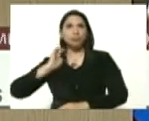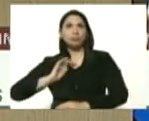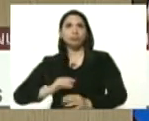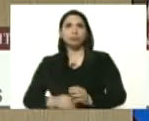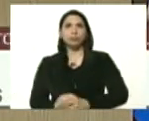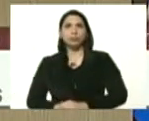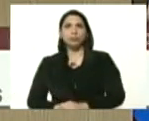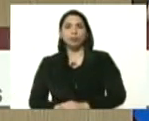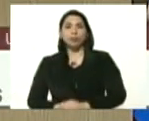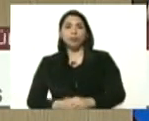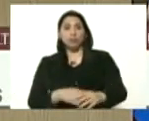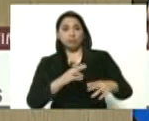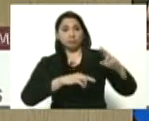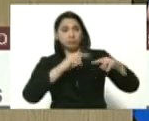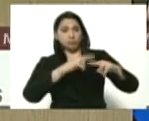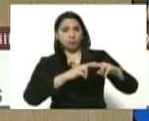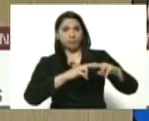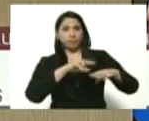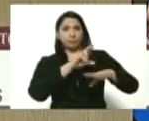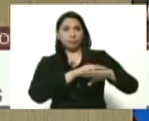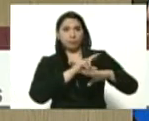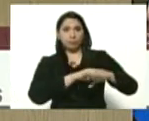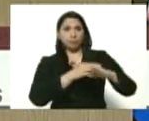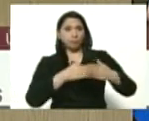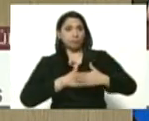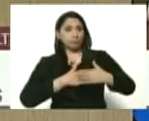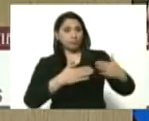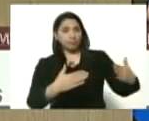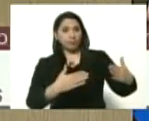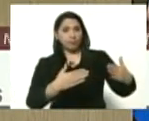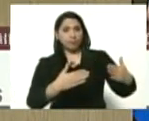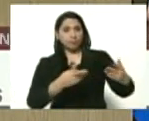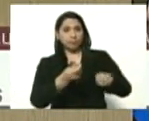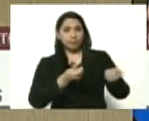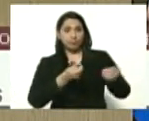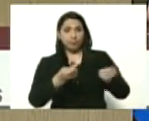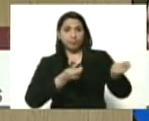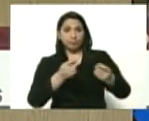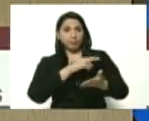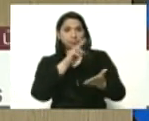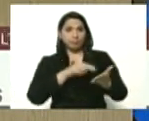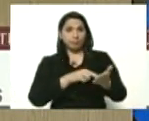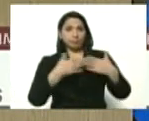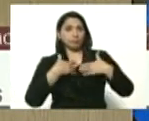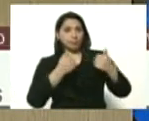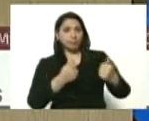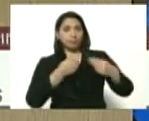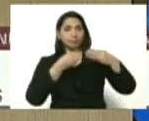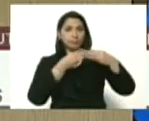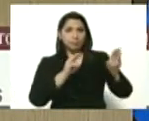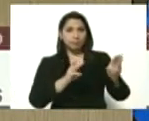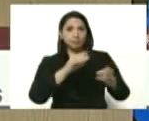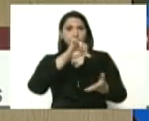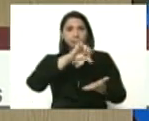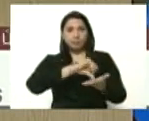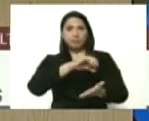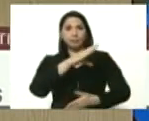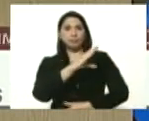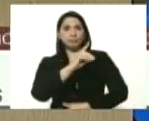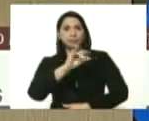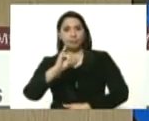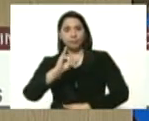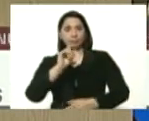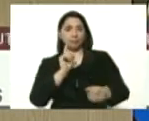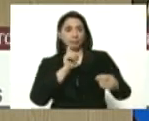que proporciona el Servicio Nacional de Salud Público y de Calidad, que incluye los centros diagnósticos integrales,